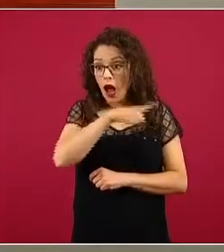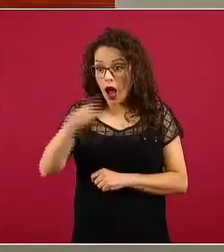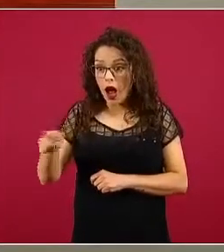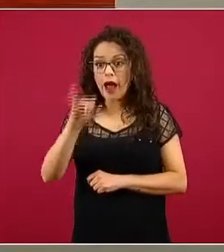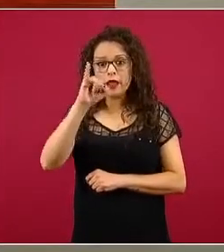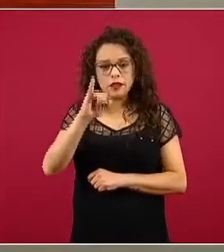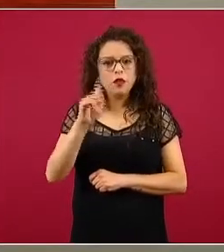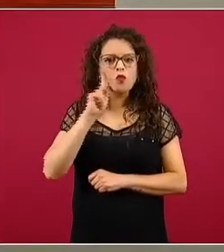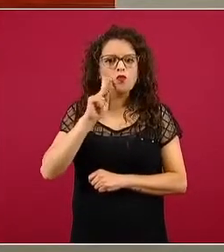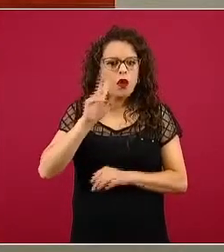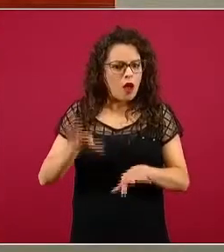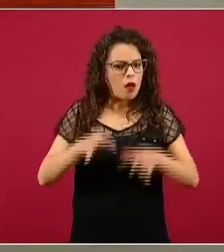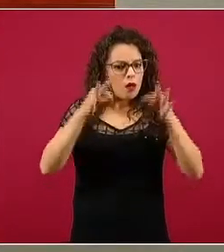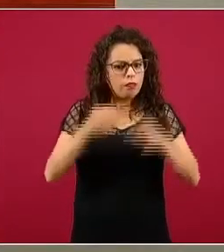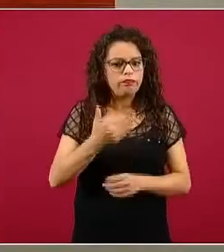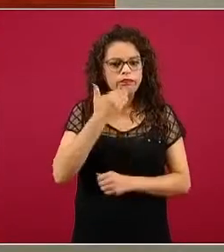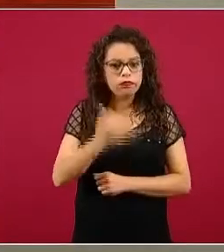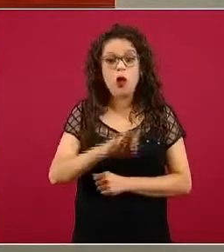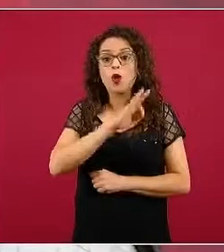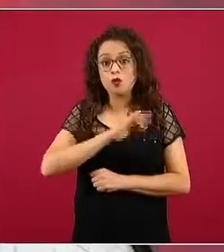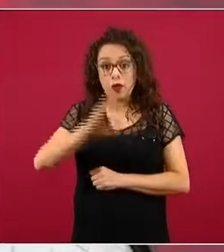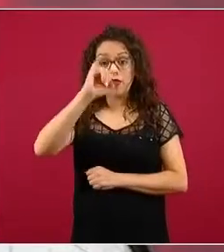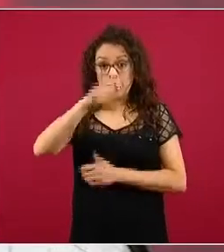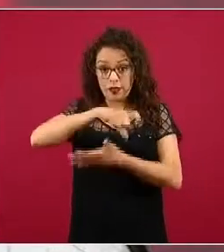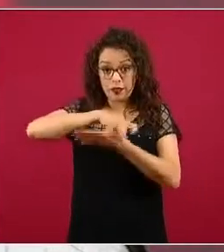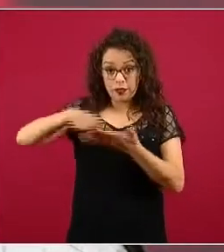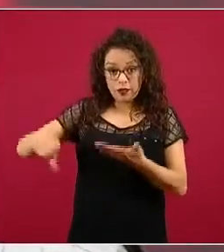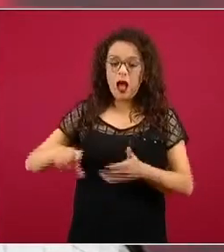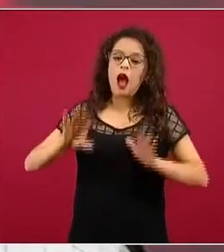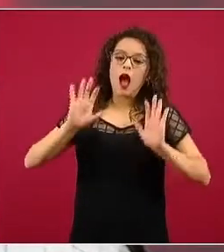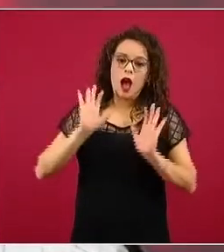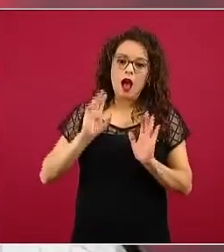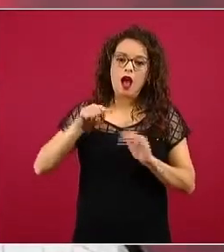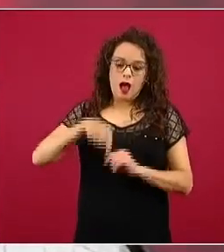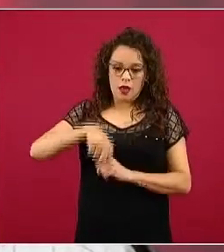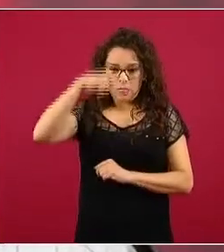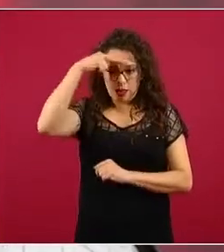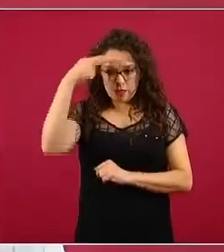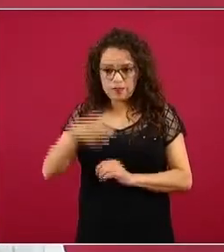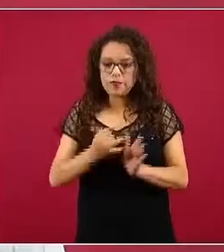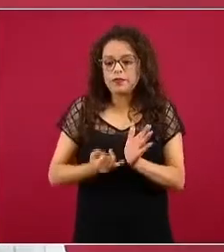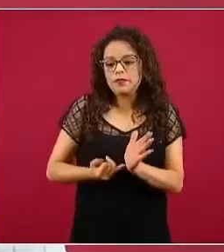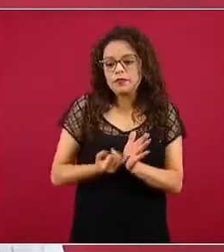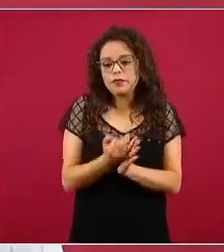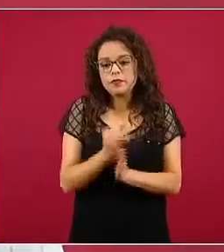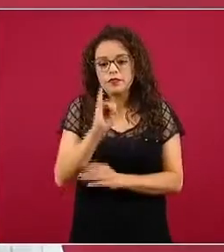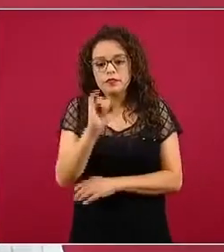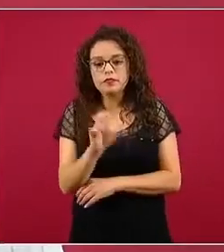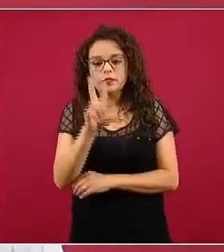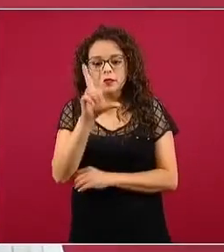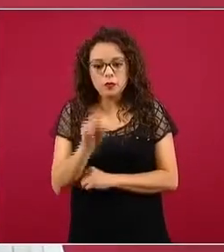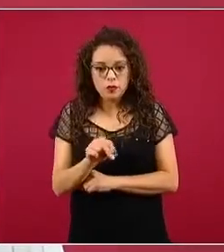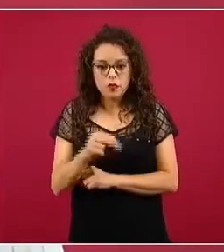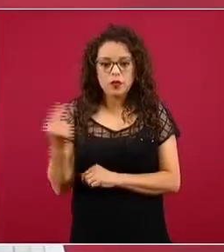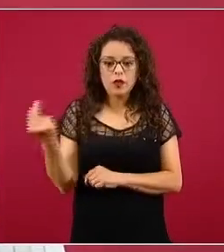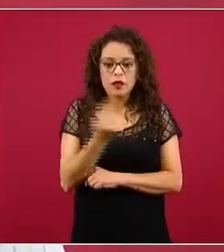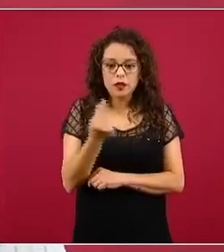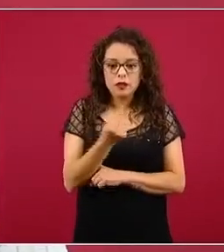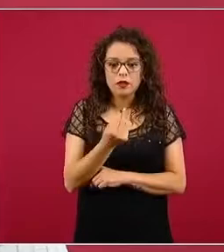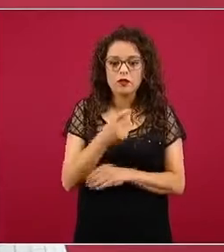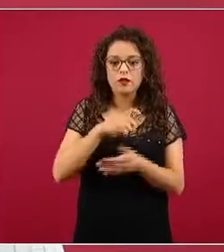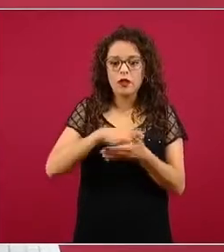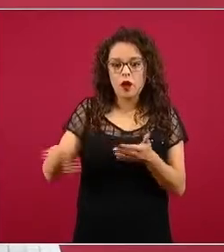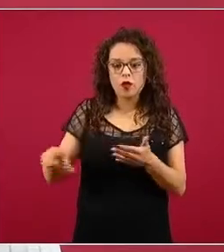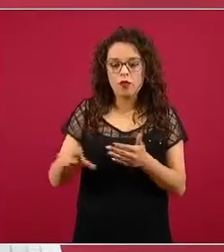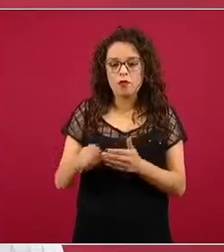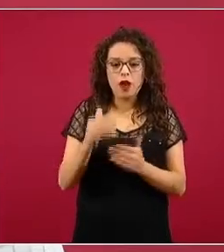empiecen a estar disponibles, entonces el país podrá también decidir si puede o requiere comprar los